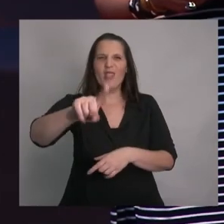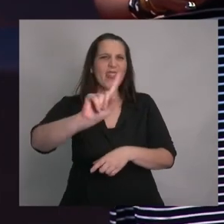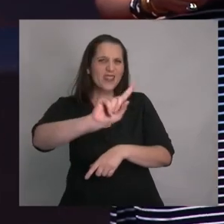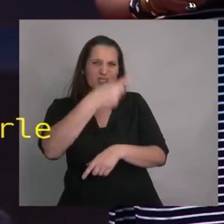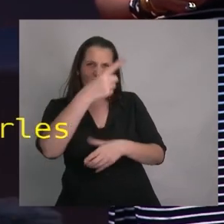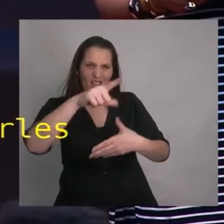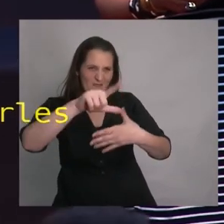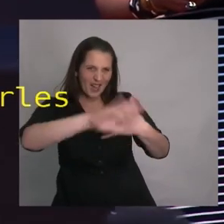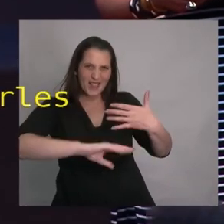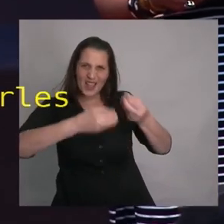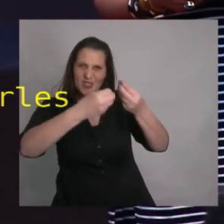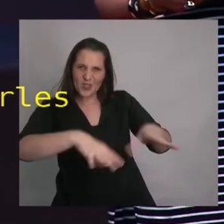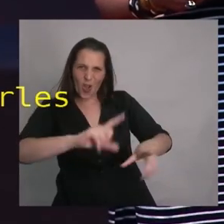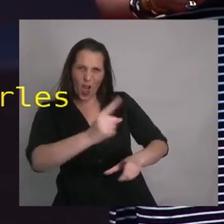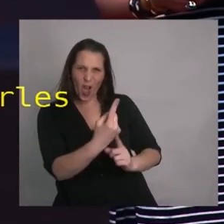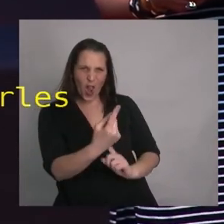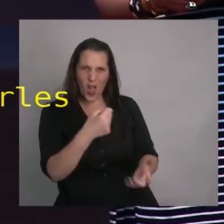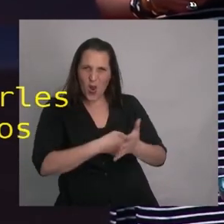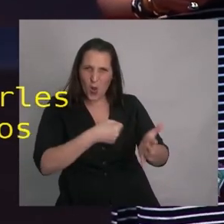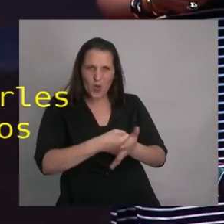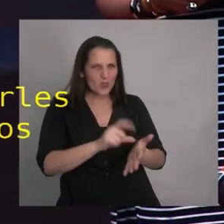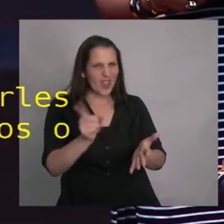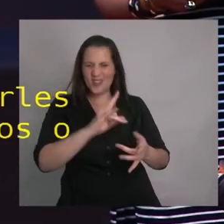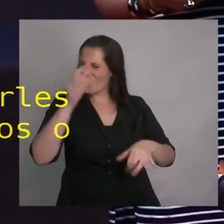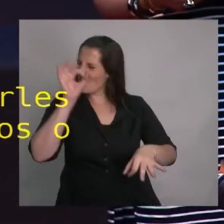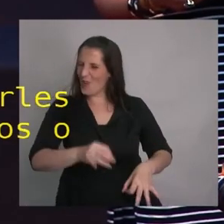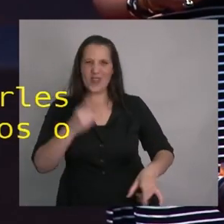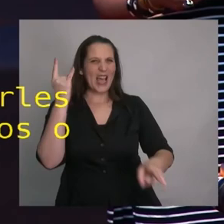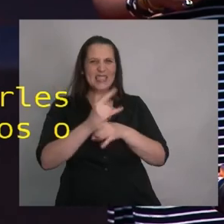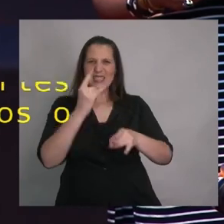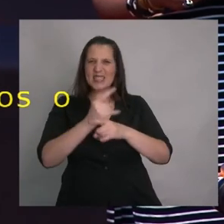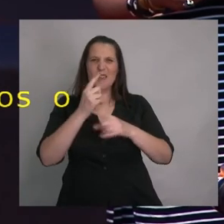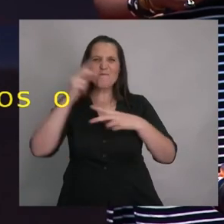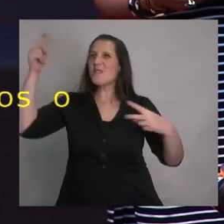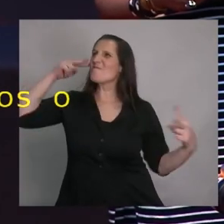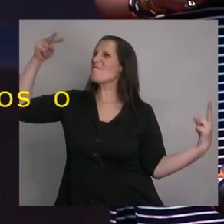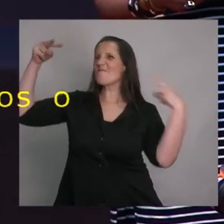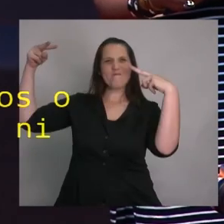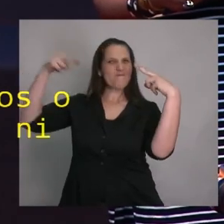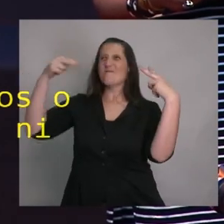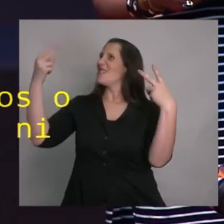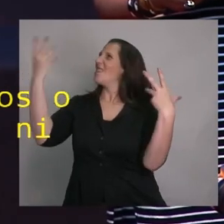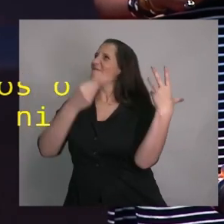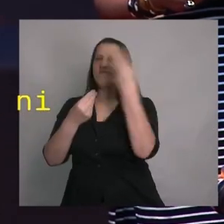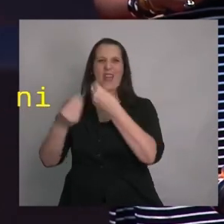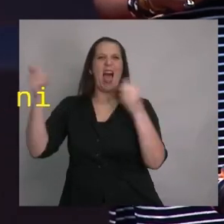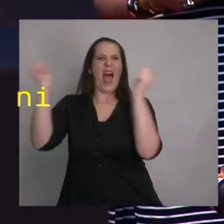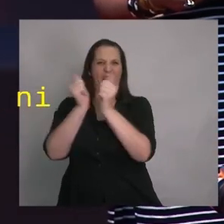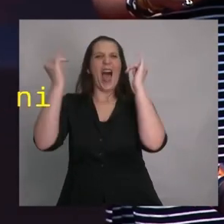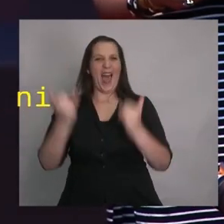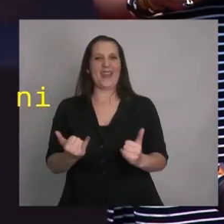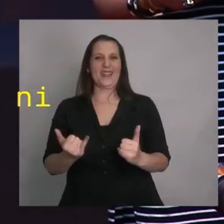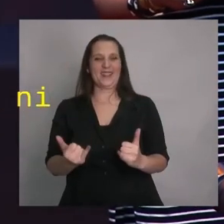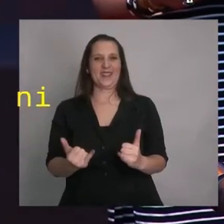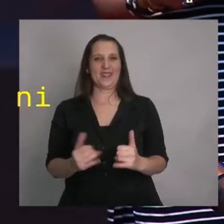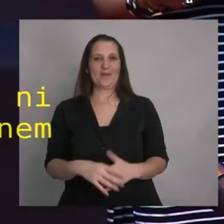tragos y hold echada no les quiero decir que en estas luchas nunca estamos solos